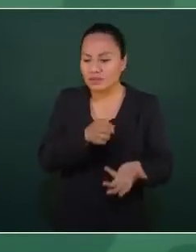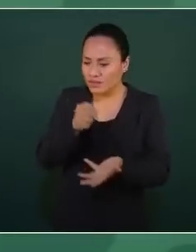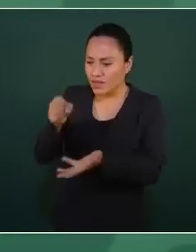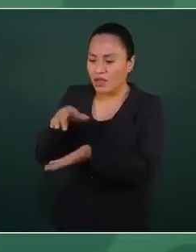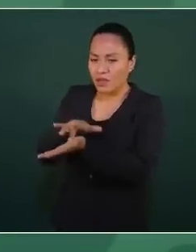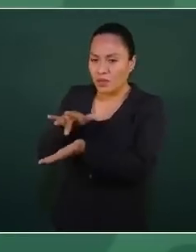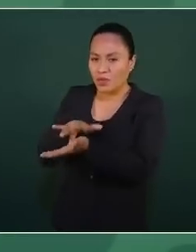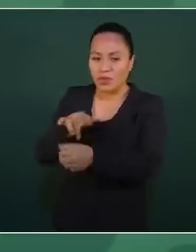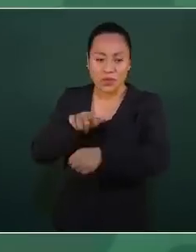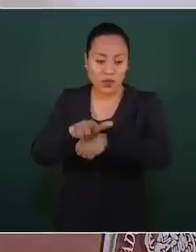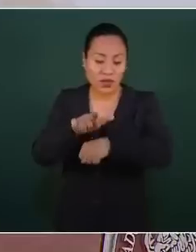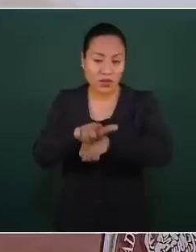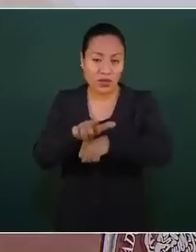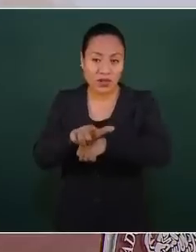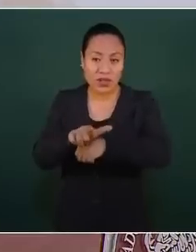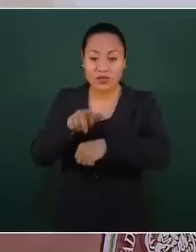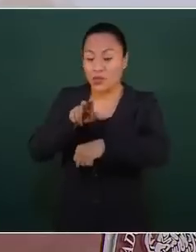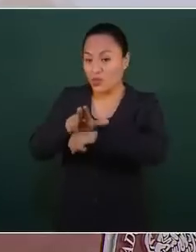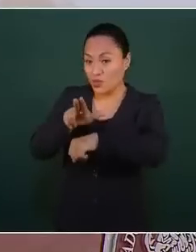en El Salvador,